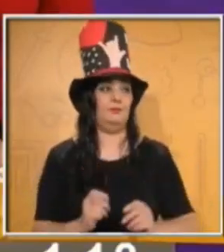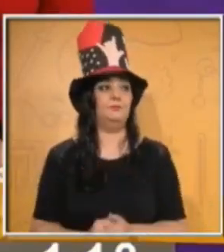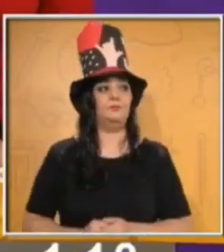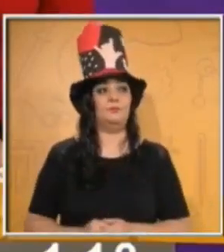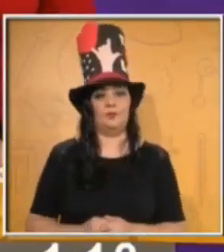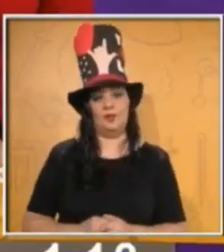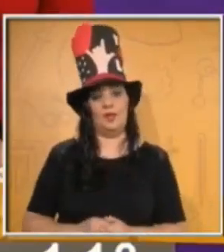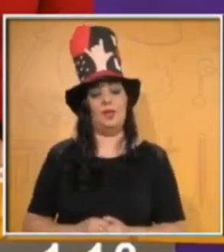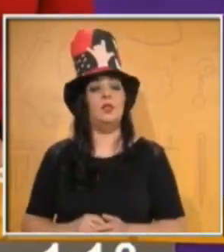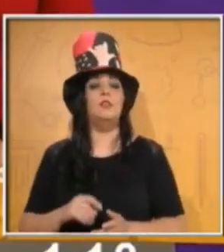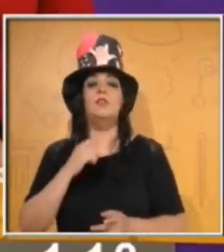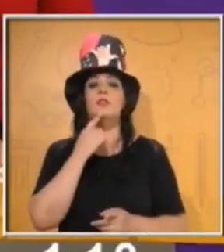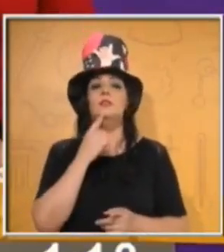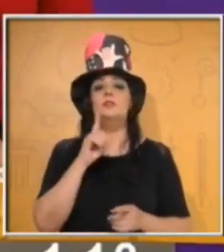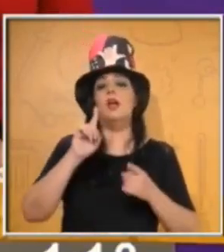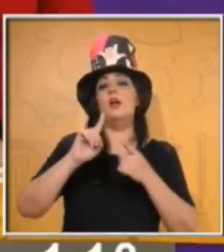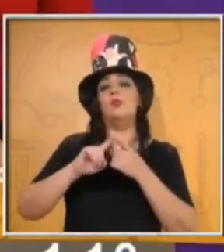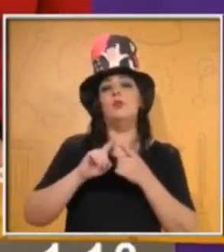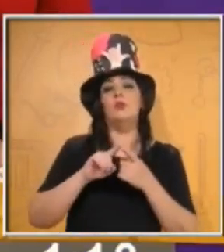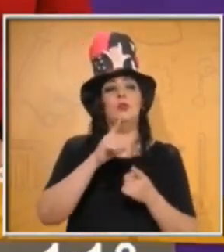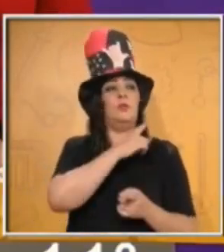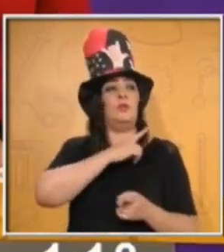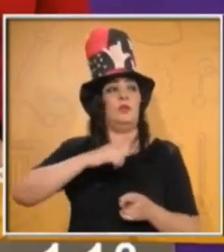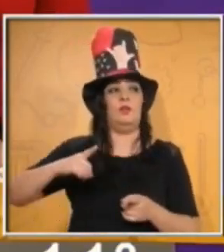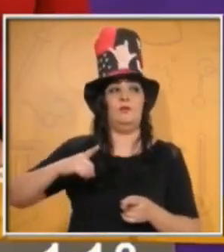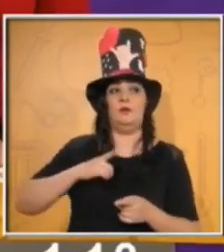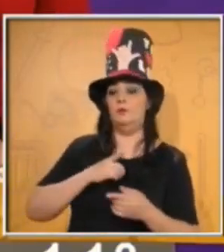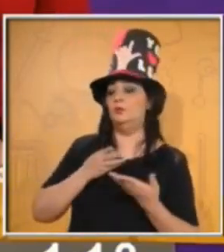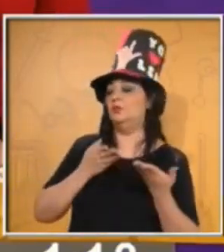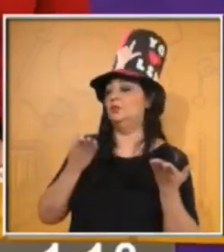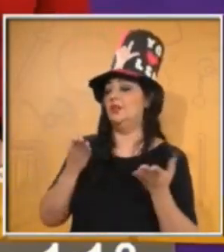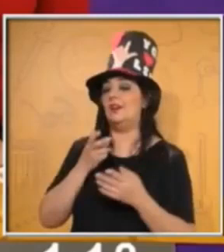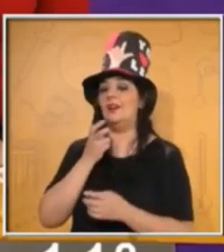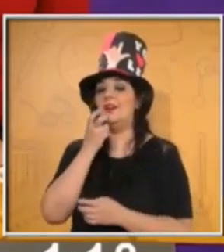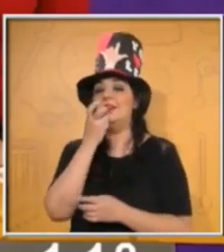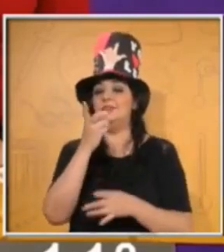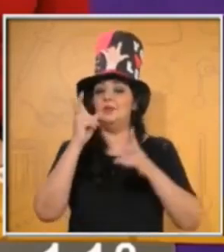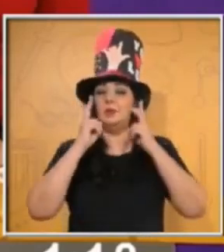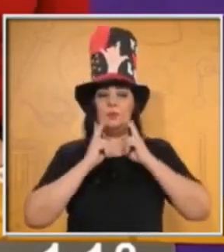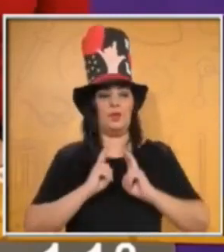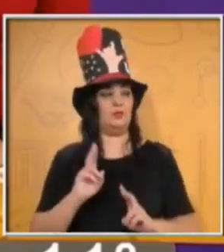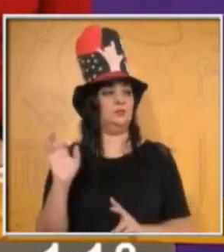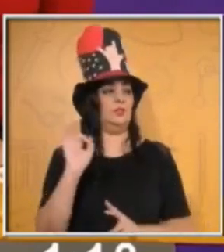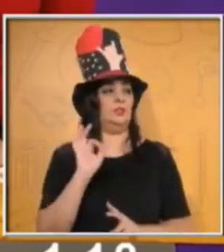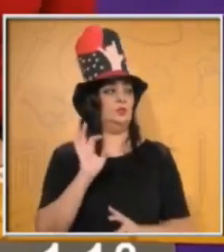nos indican hacia dónde tenemos que llevar esa trayectoria. Si nosotros vamos